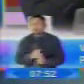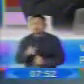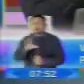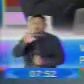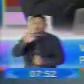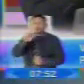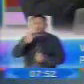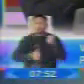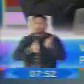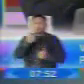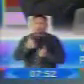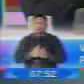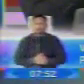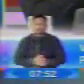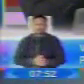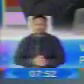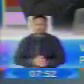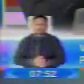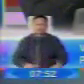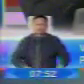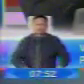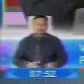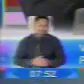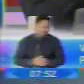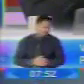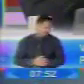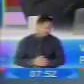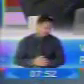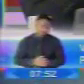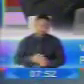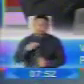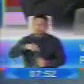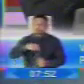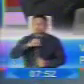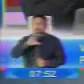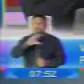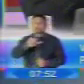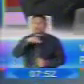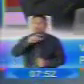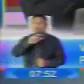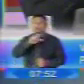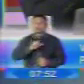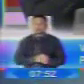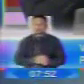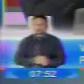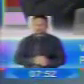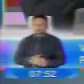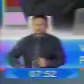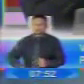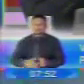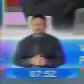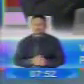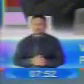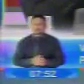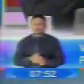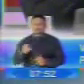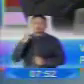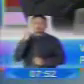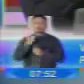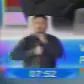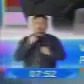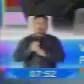9 candidatos. En esa terna se encuentran Camilo Luzuriaga, cineasta de nuestro país. Muchos